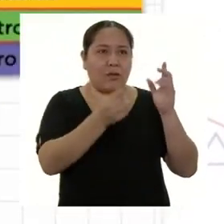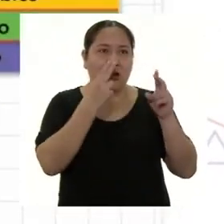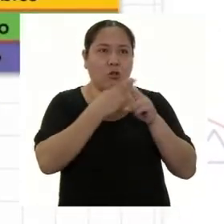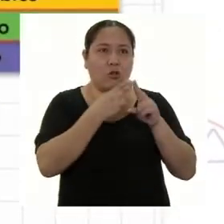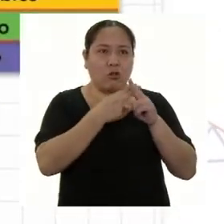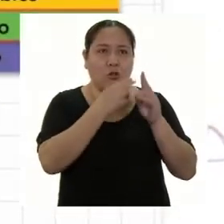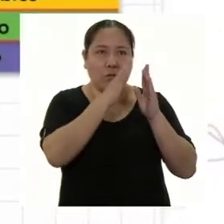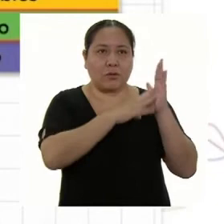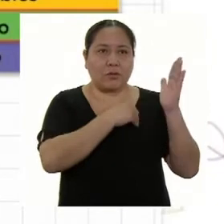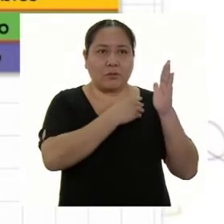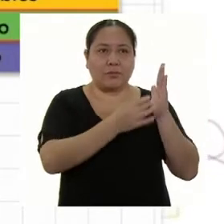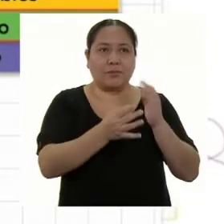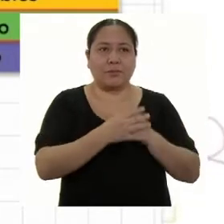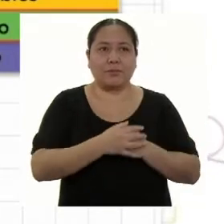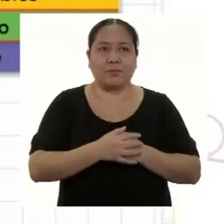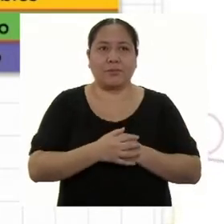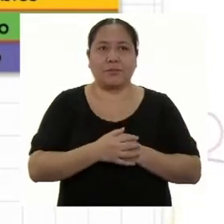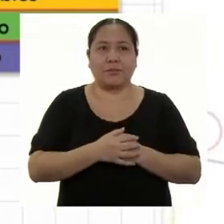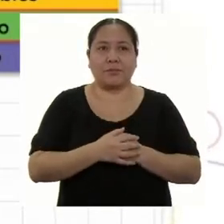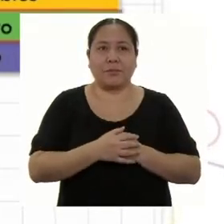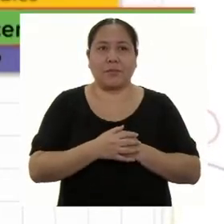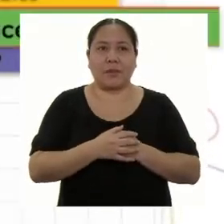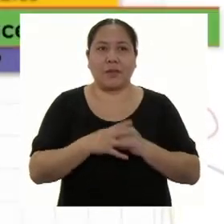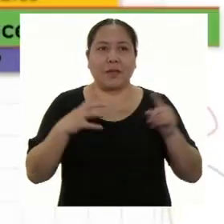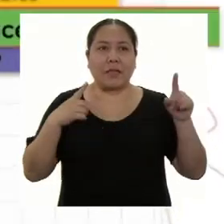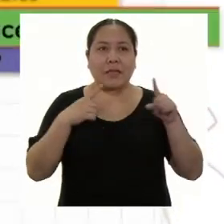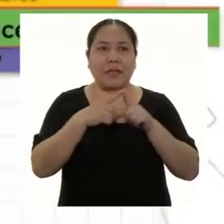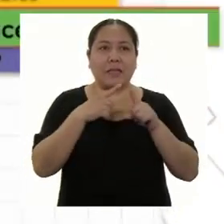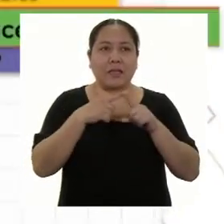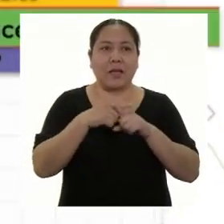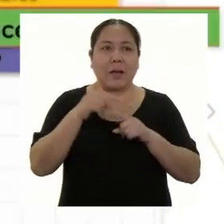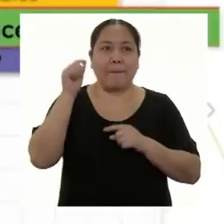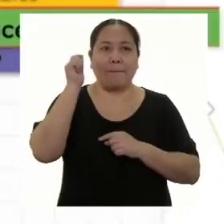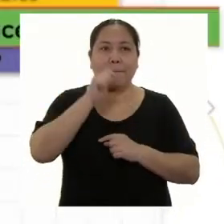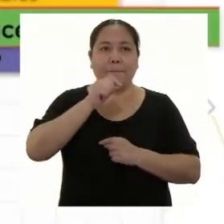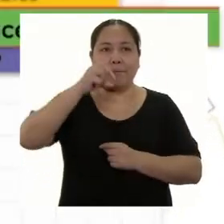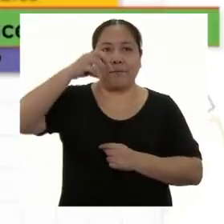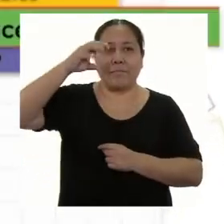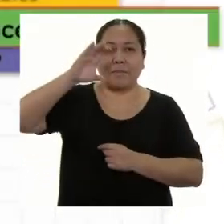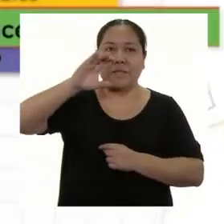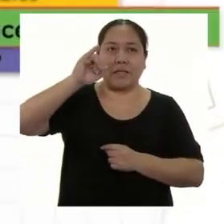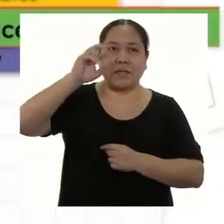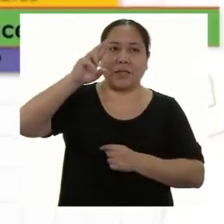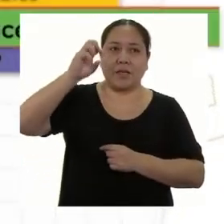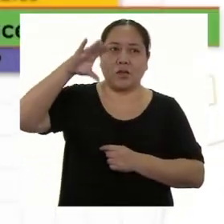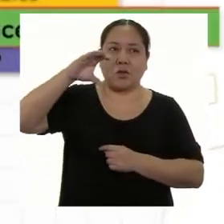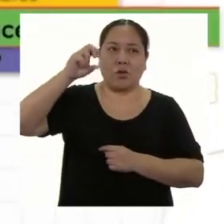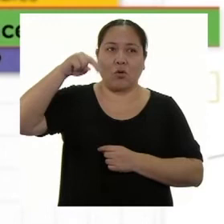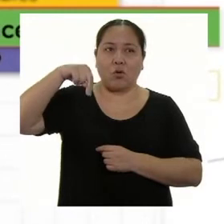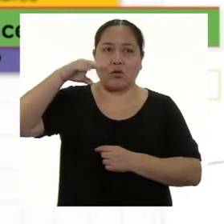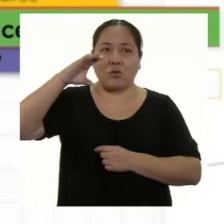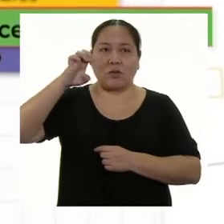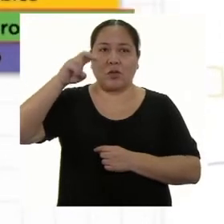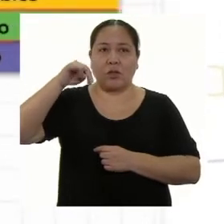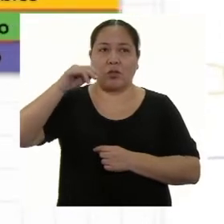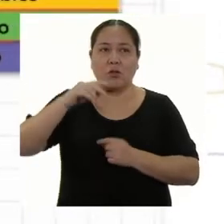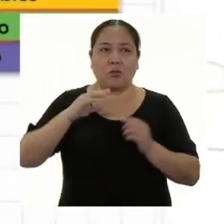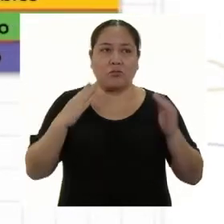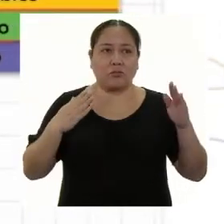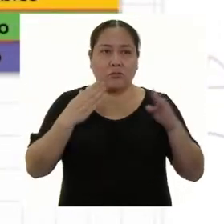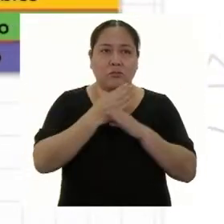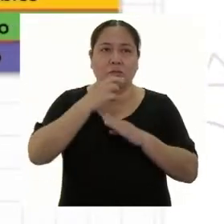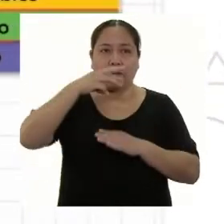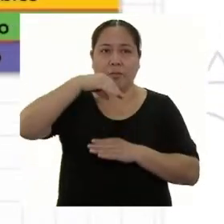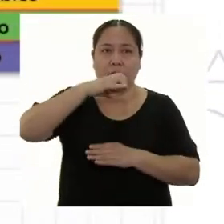Ahí está. La intersección de las mediatrices genera un punto que se llama circuncentro. Y la intersección de las medianas